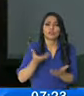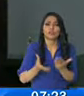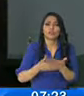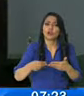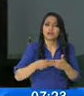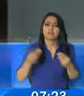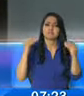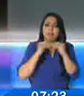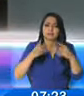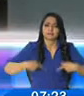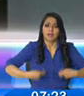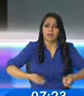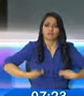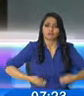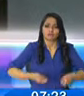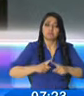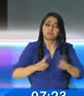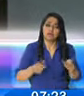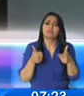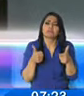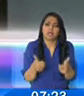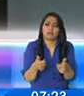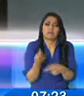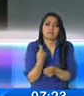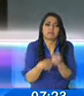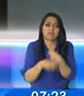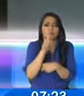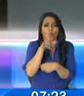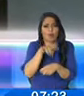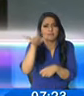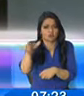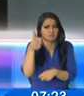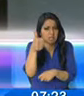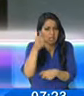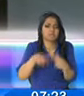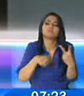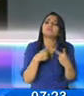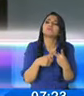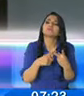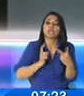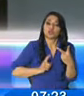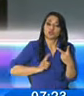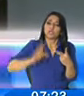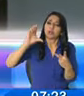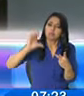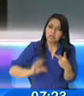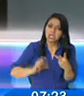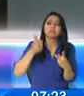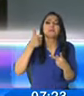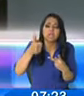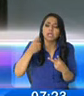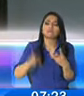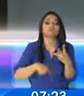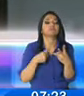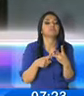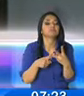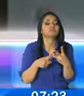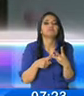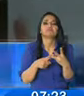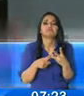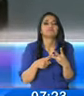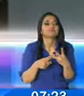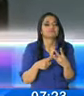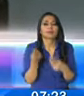mucho más siendo correcto que se venda un avión siendo correcto que hay una reducción salarial siendo correcto que se